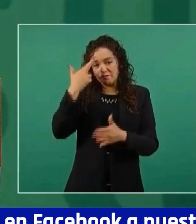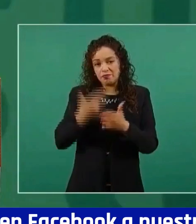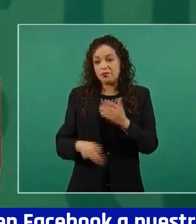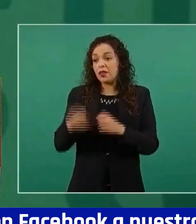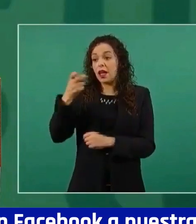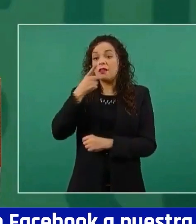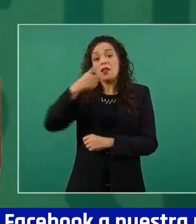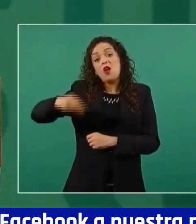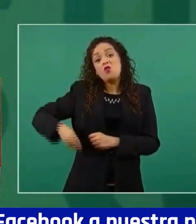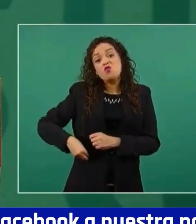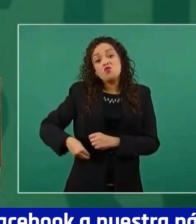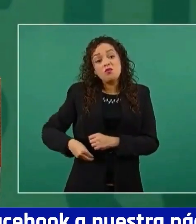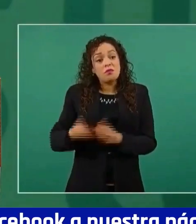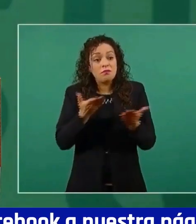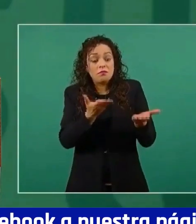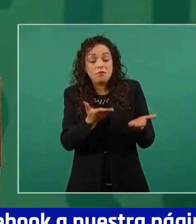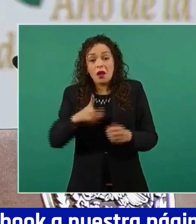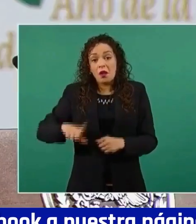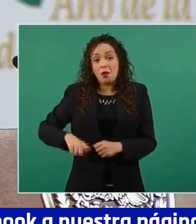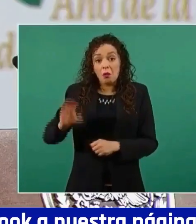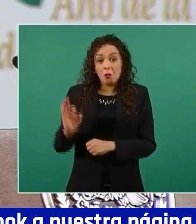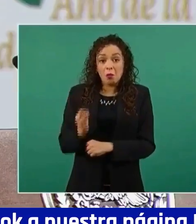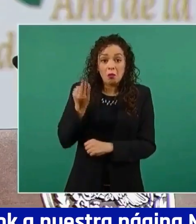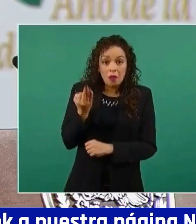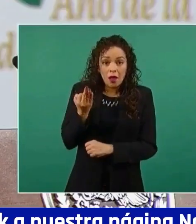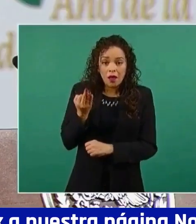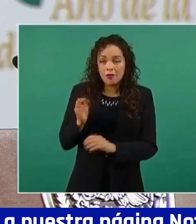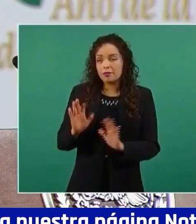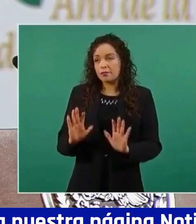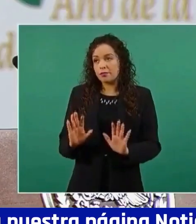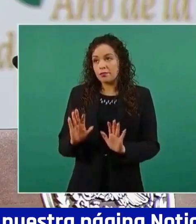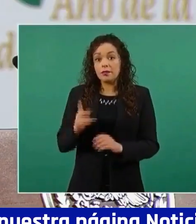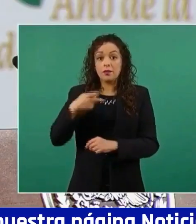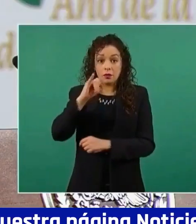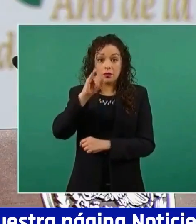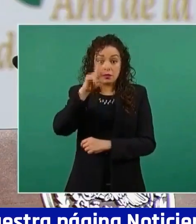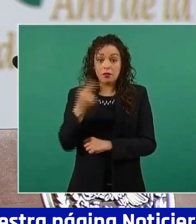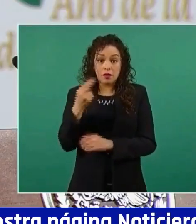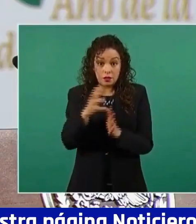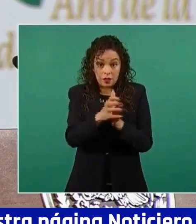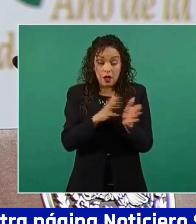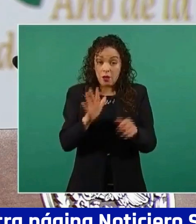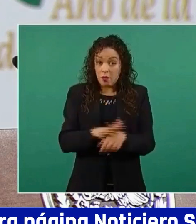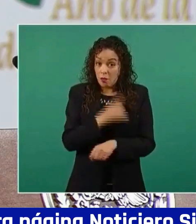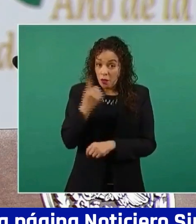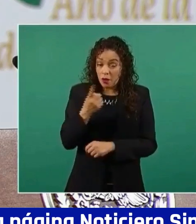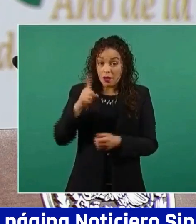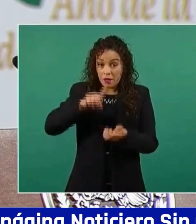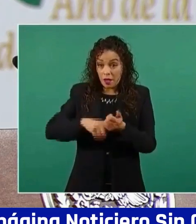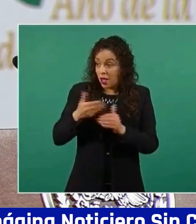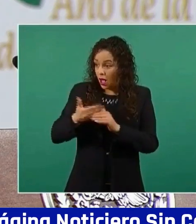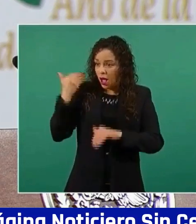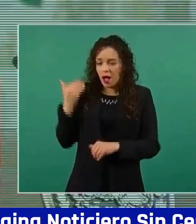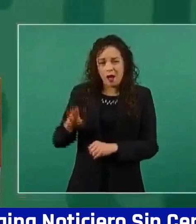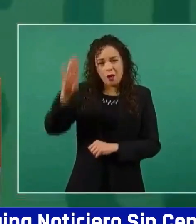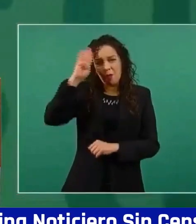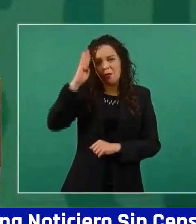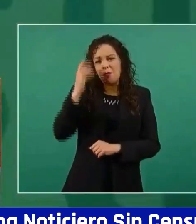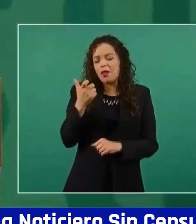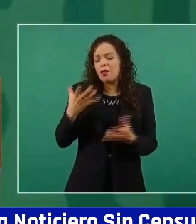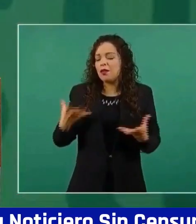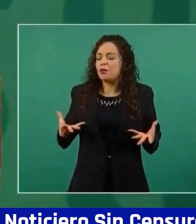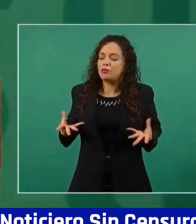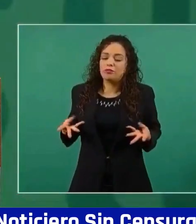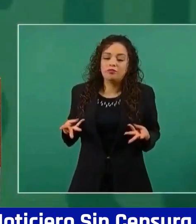haya austeridad, porque era mucho el derroche que existía. Era